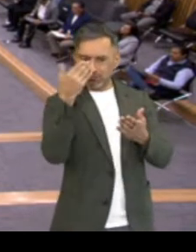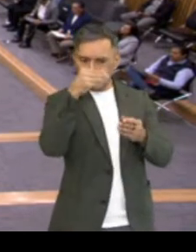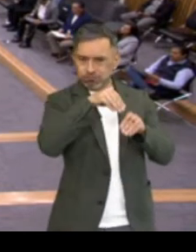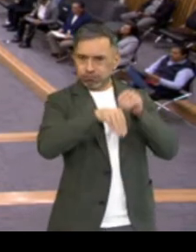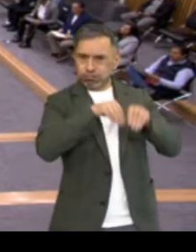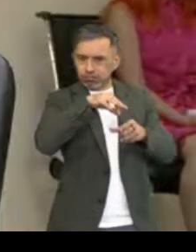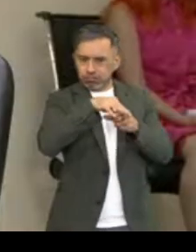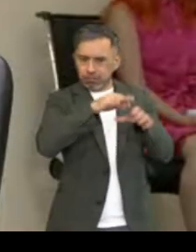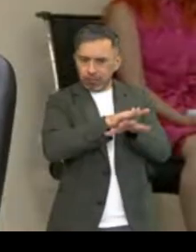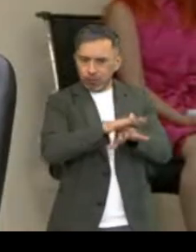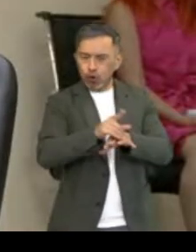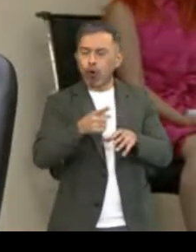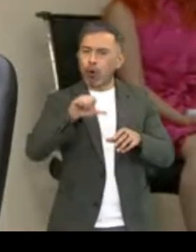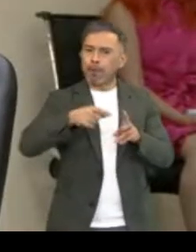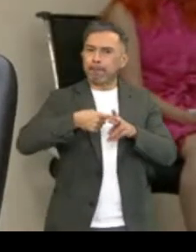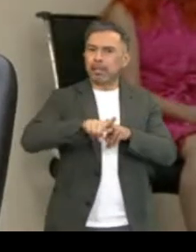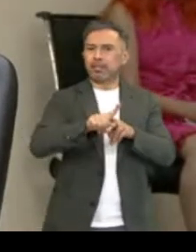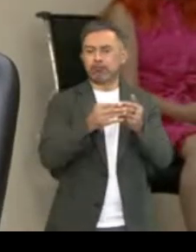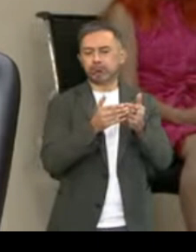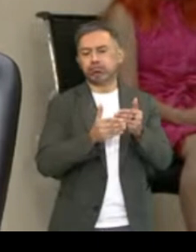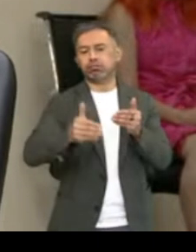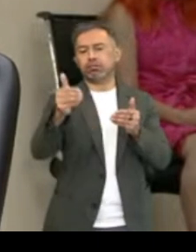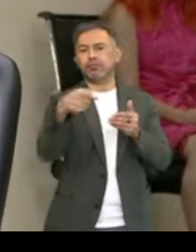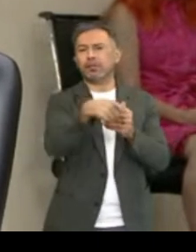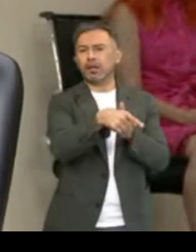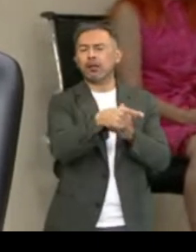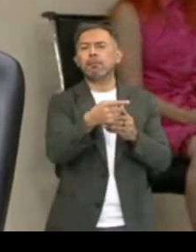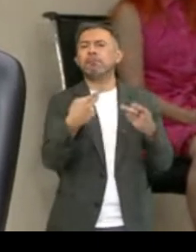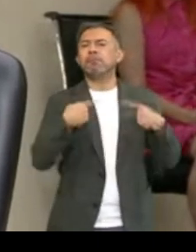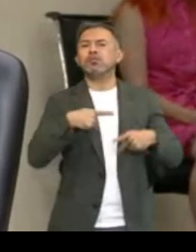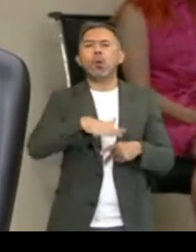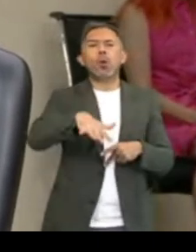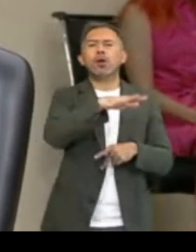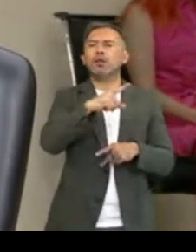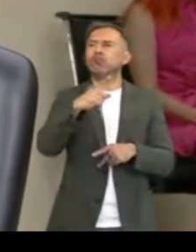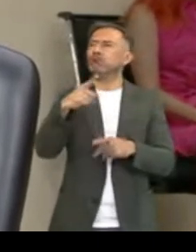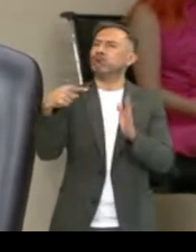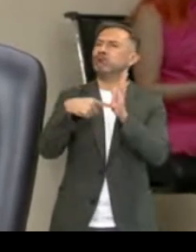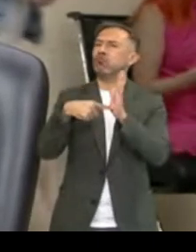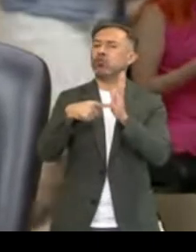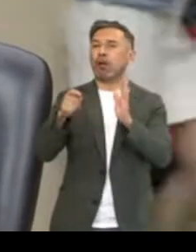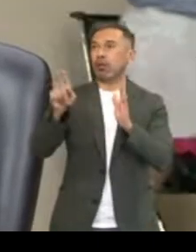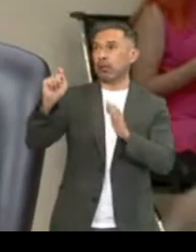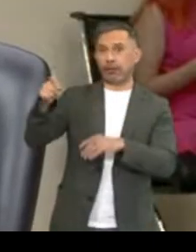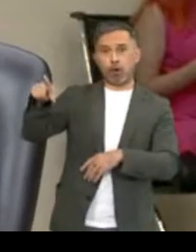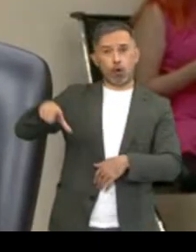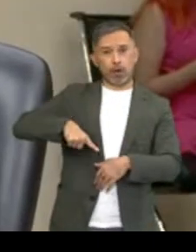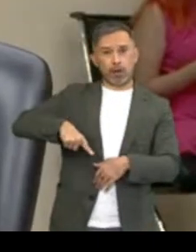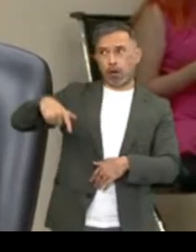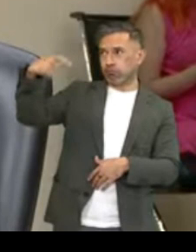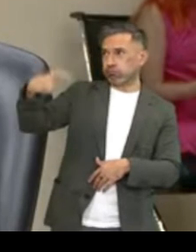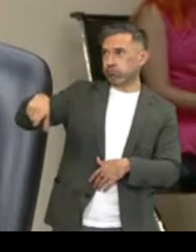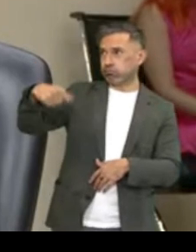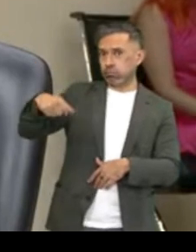que lleva a la práctica el principio y la demanda popular de que no puede haber gobierno rico con pueblo